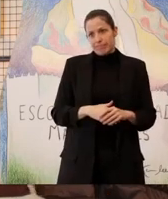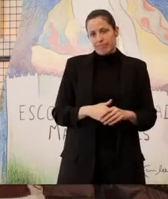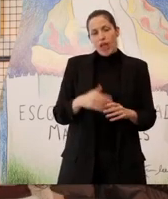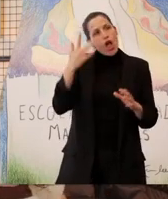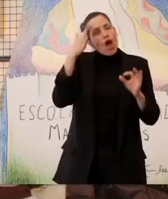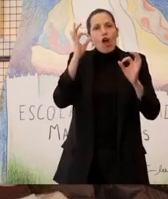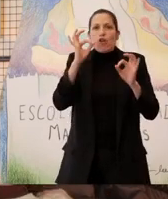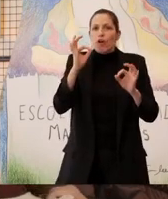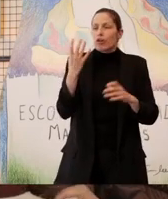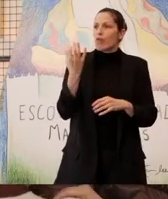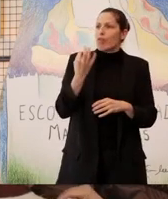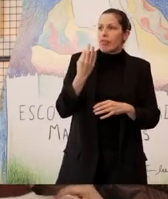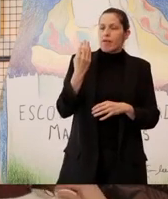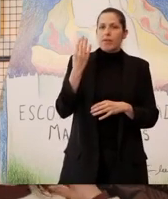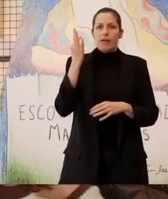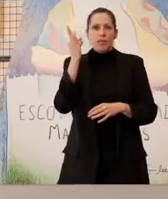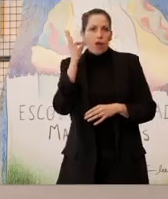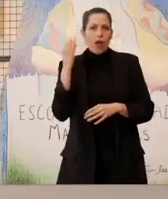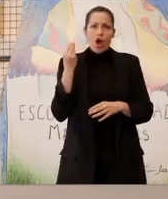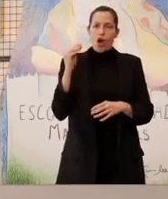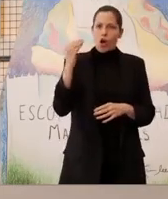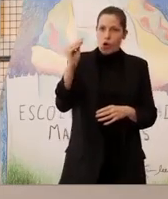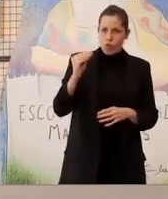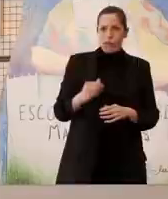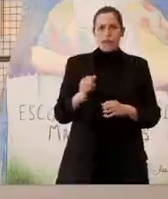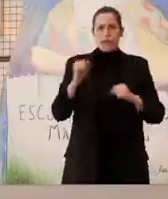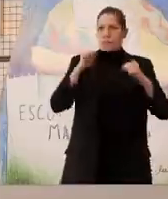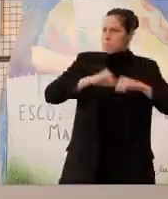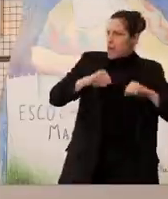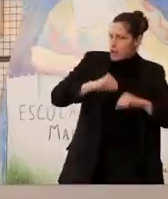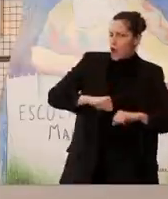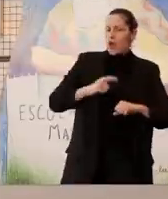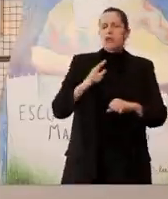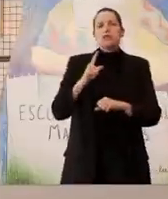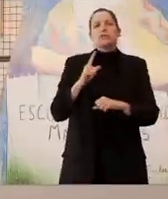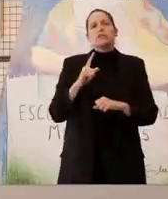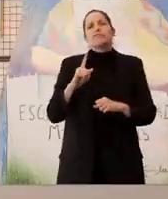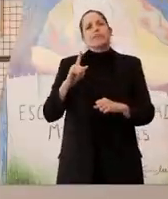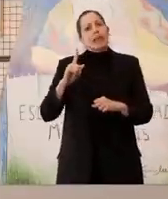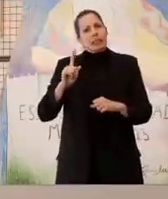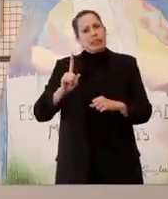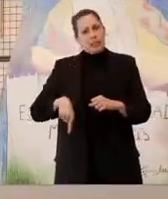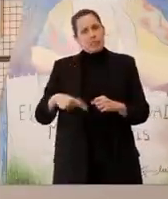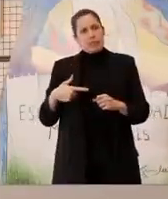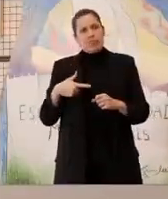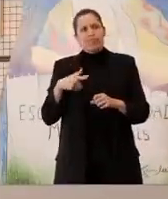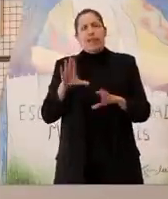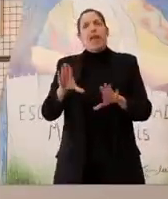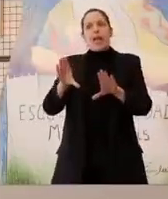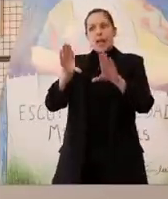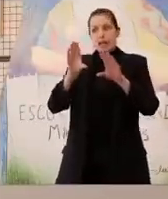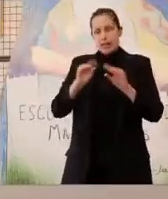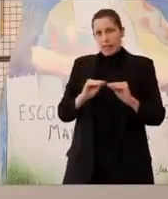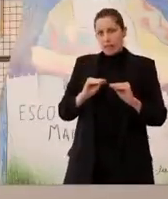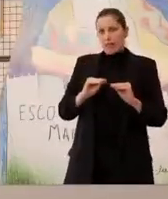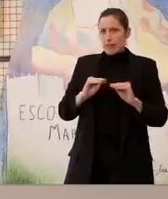jóvenes y tiene que haber mujeres más mayores y tenemos que entender que